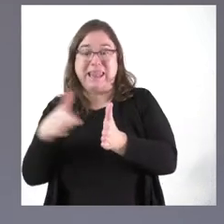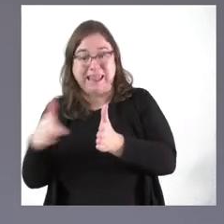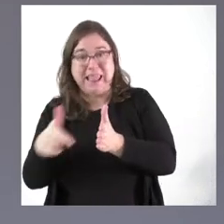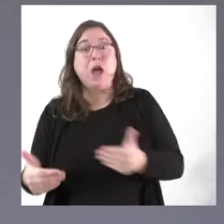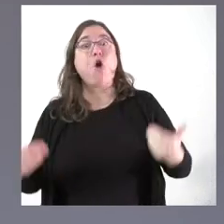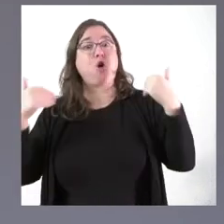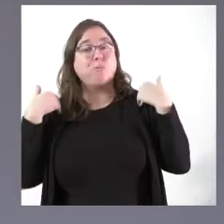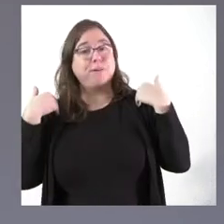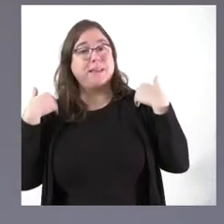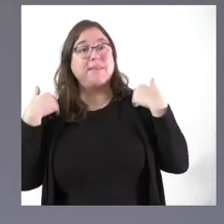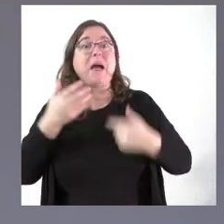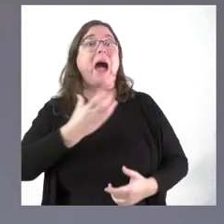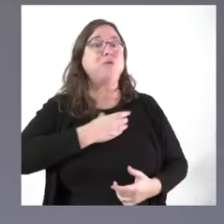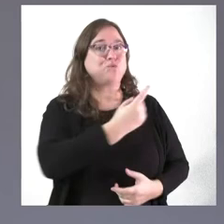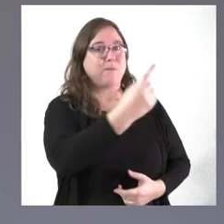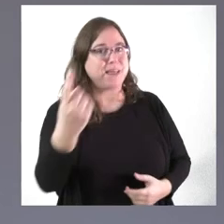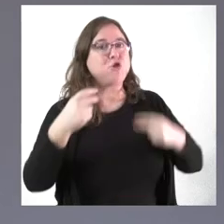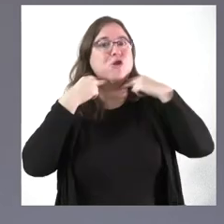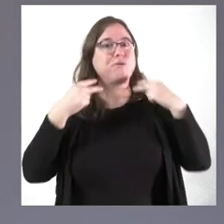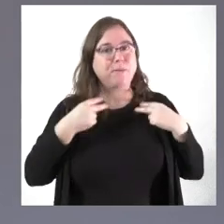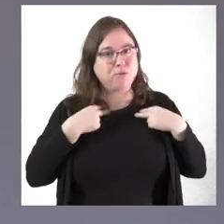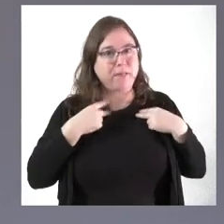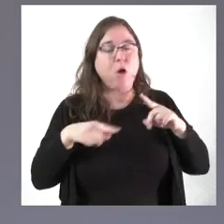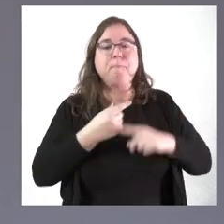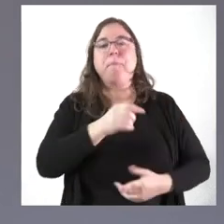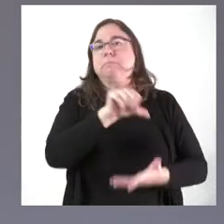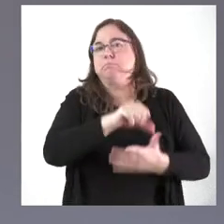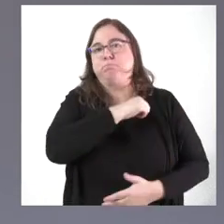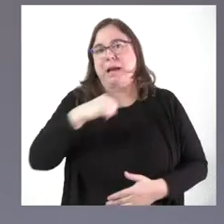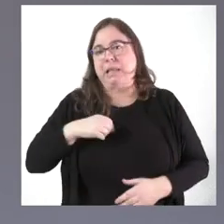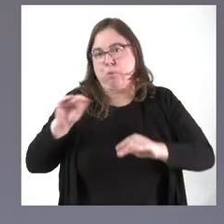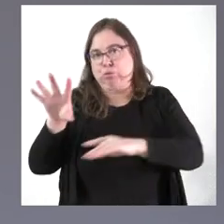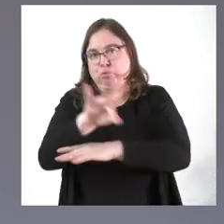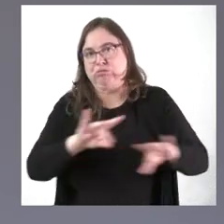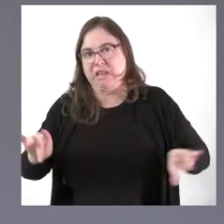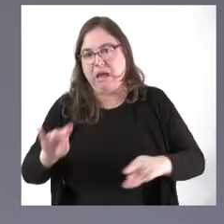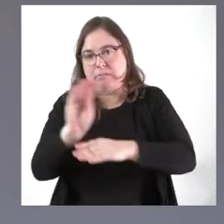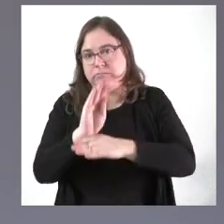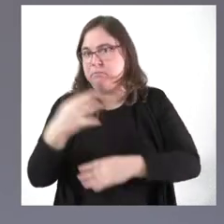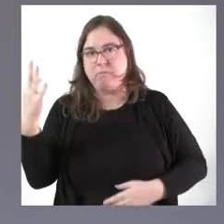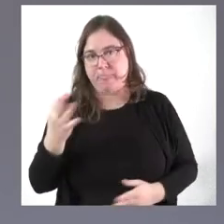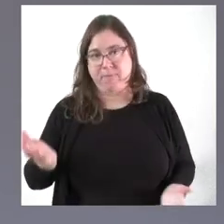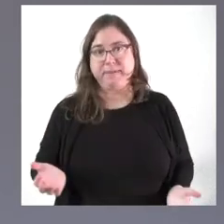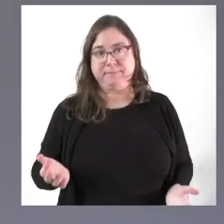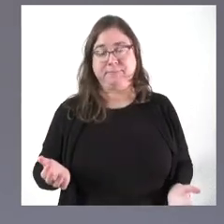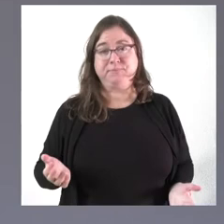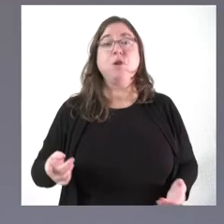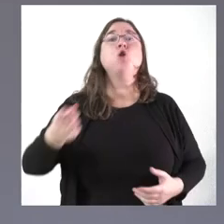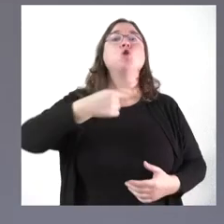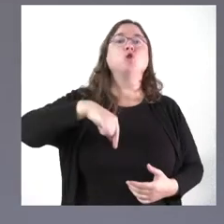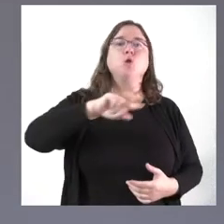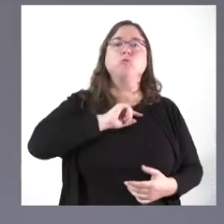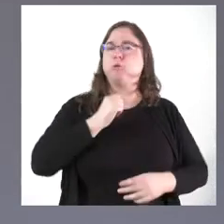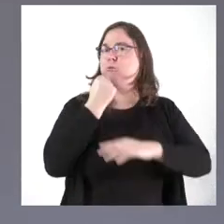que es competencia de los municipios de las diputaciones y de los propietarios particulares que tienen sus obligaciones con sus parcelas en nosotros vamos a